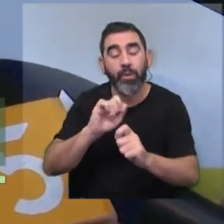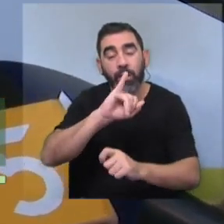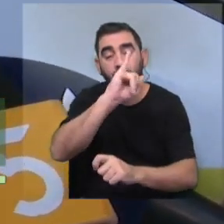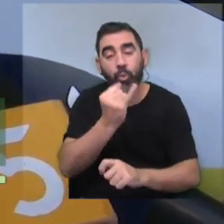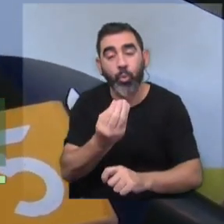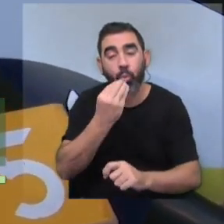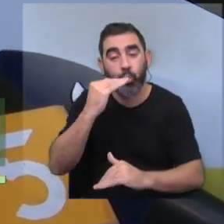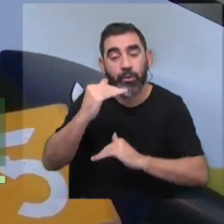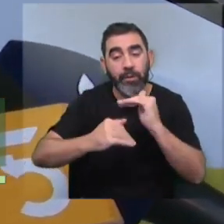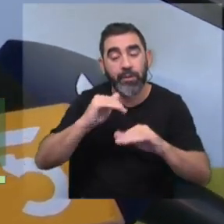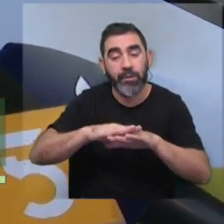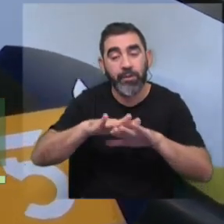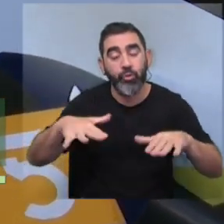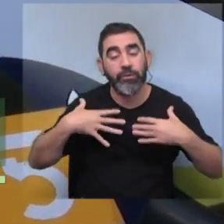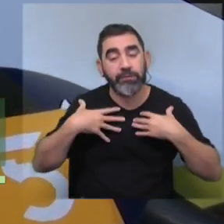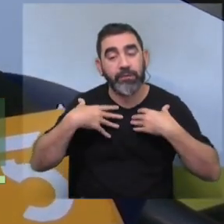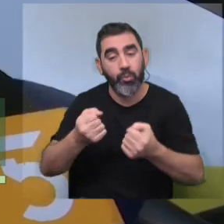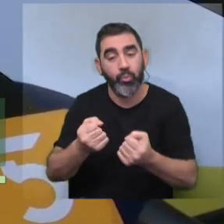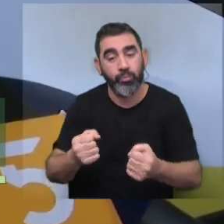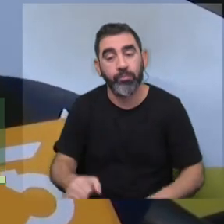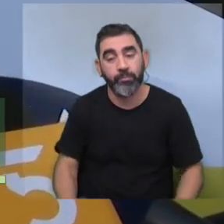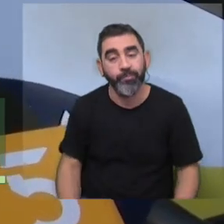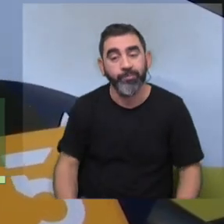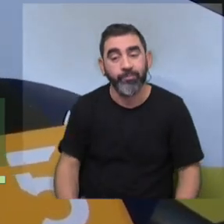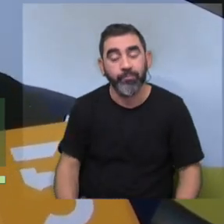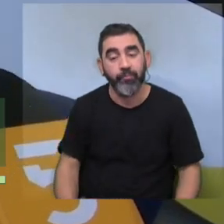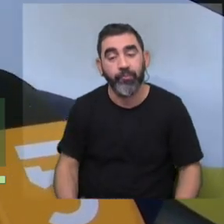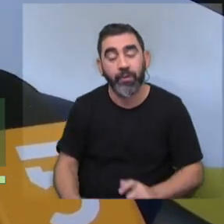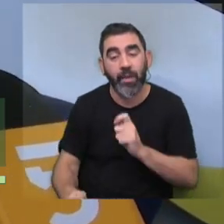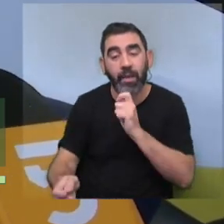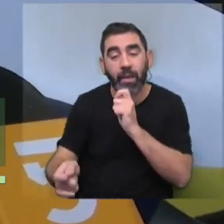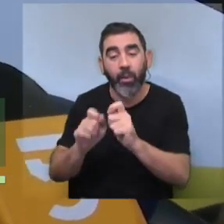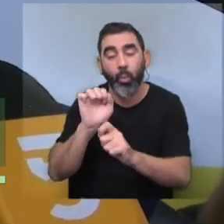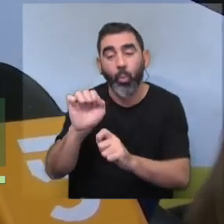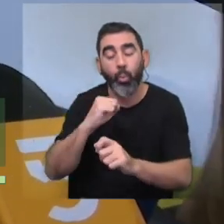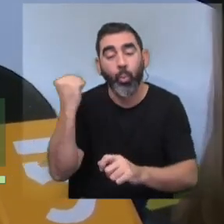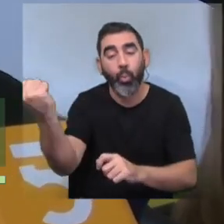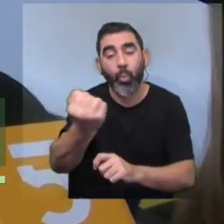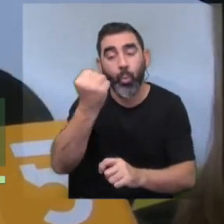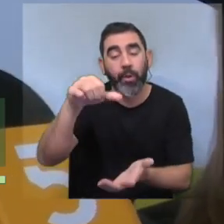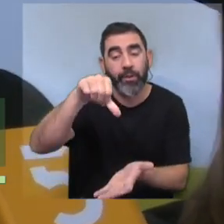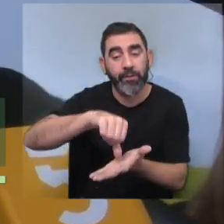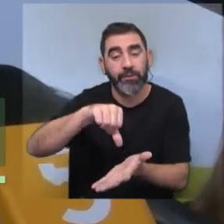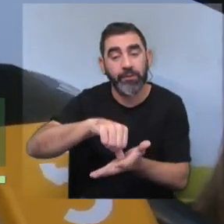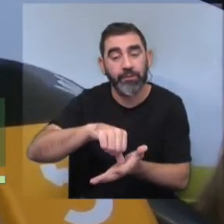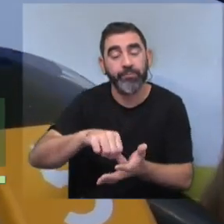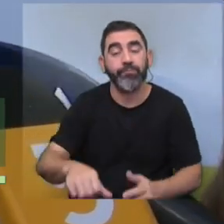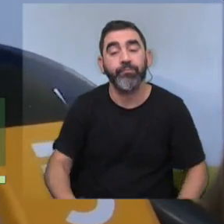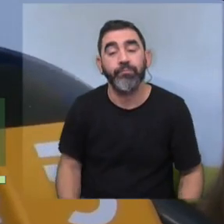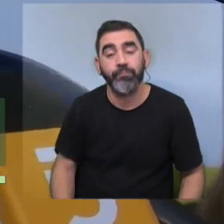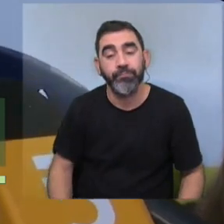desarrollo infantil y y salud es una encuesta que es muy importante para el país es una encuesta